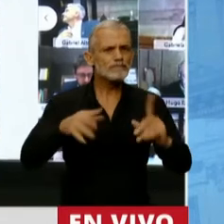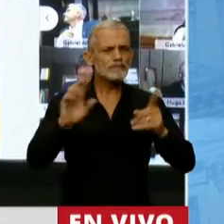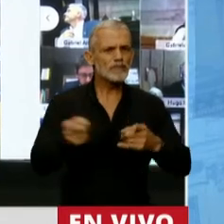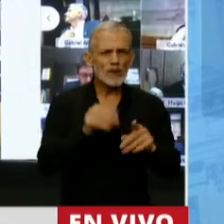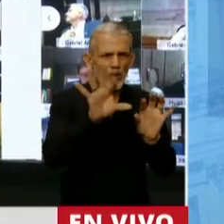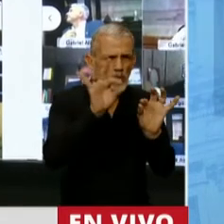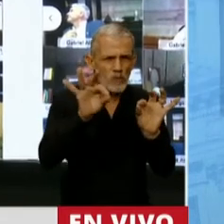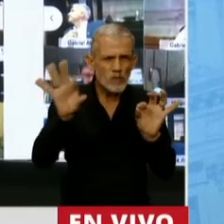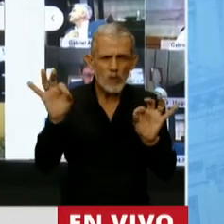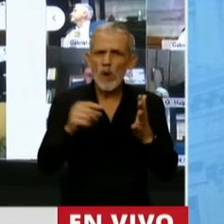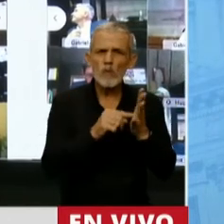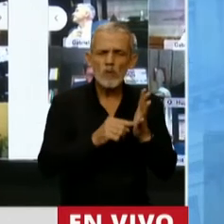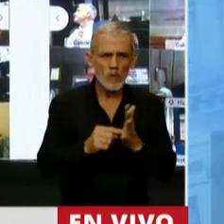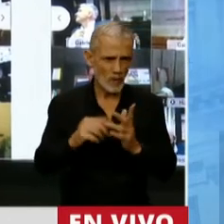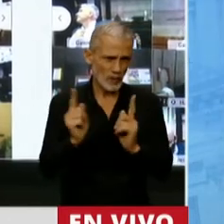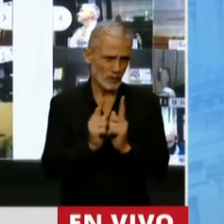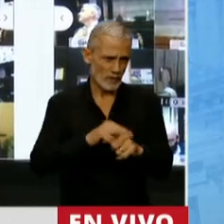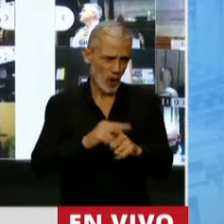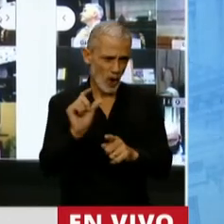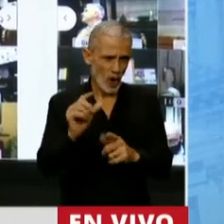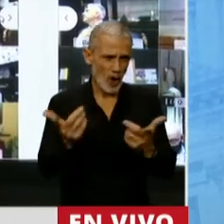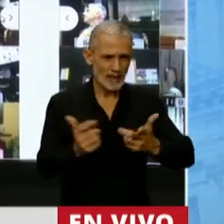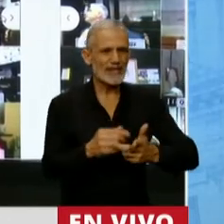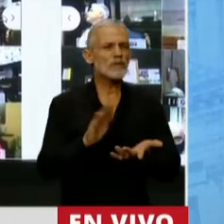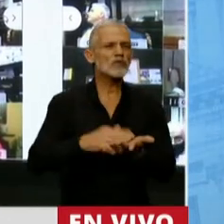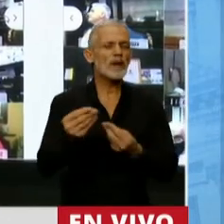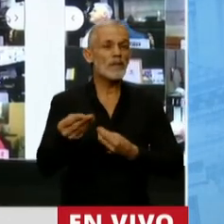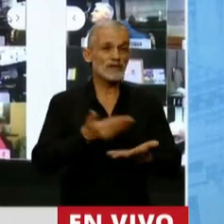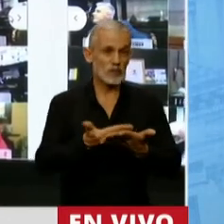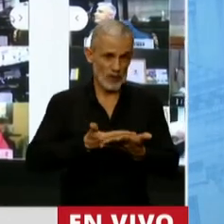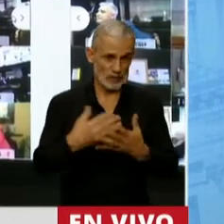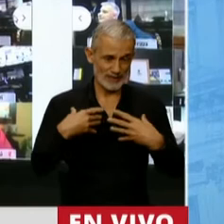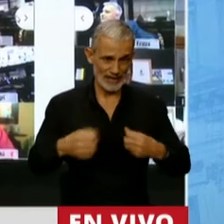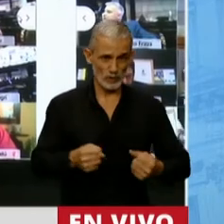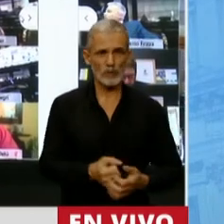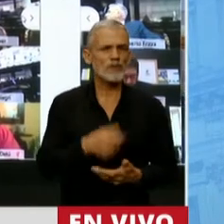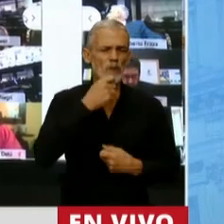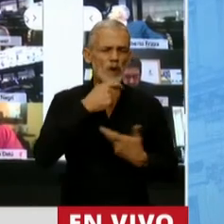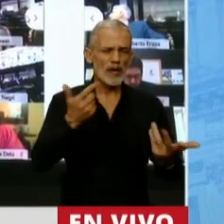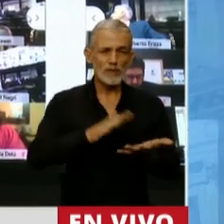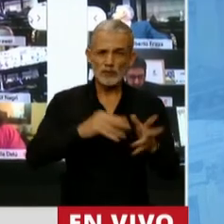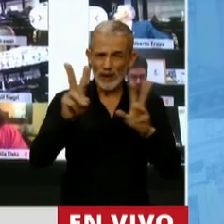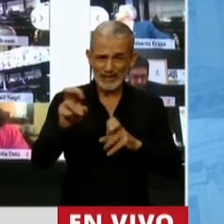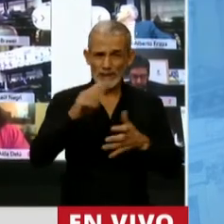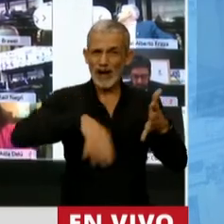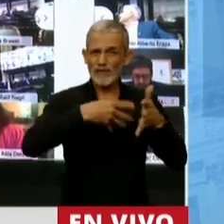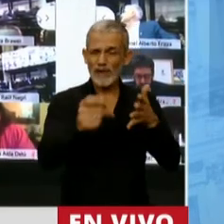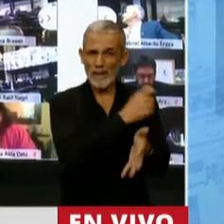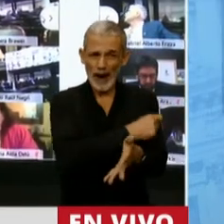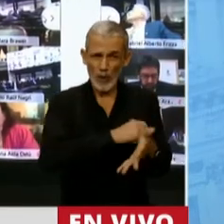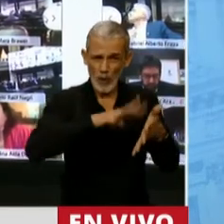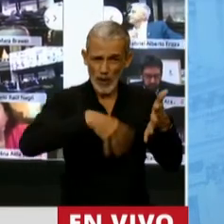rescatar algunos puntos en el poco tiempo que tengo del presupuesto de salud. Por ejemplo, en cuanto al tema del calendario de